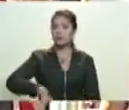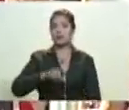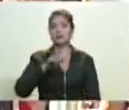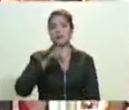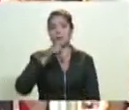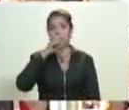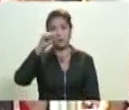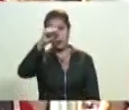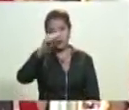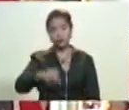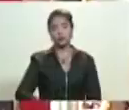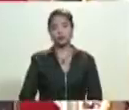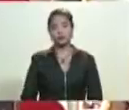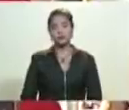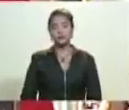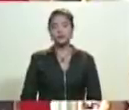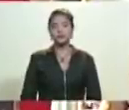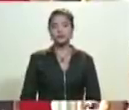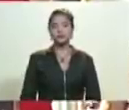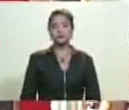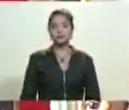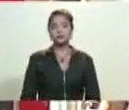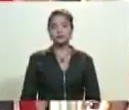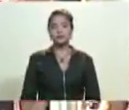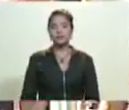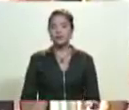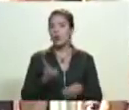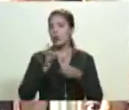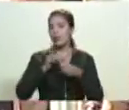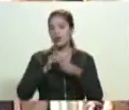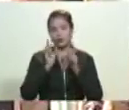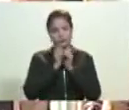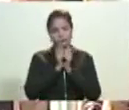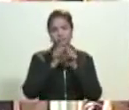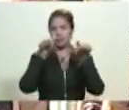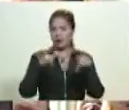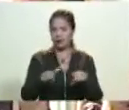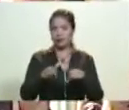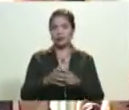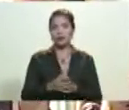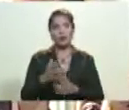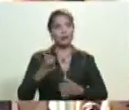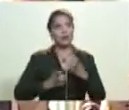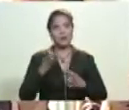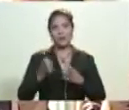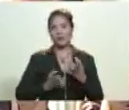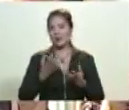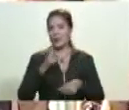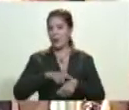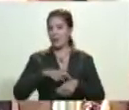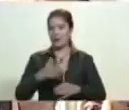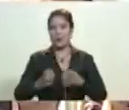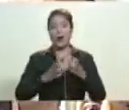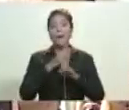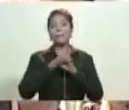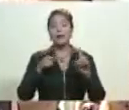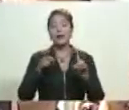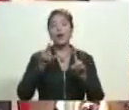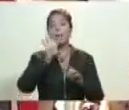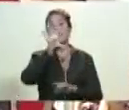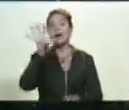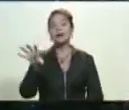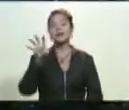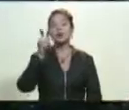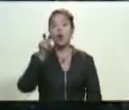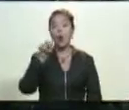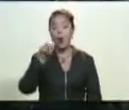presidente. Yo quiero dar un dato técnico y me disculpan en este momento de emoción, pero las Naciones Unidas, que